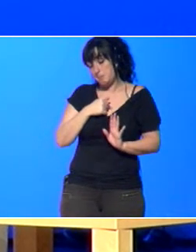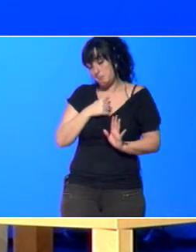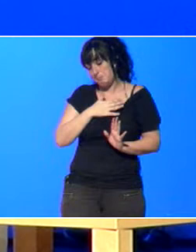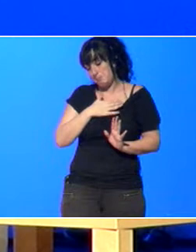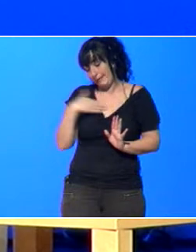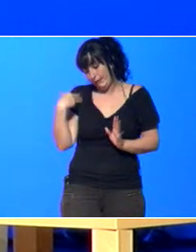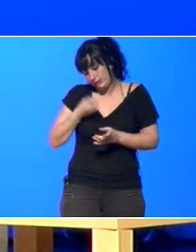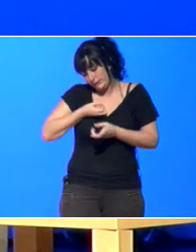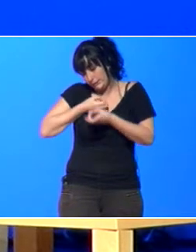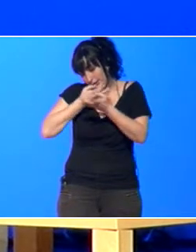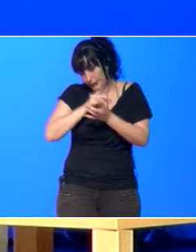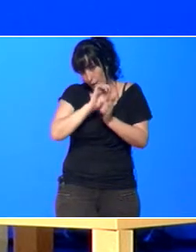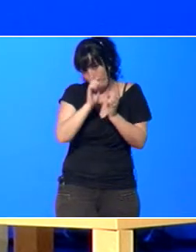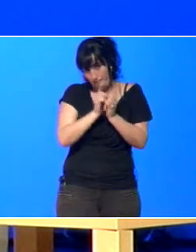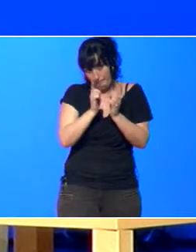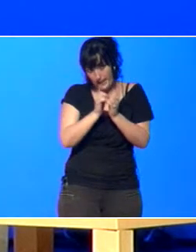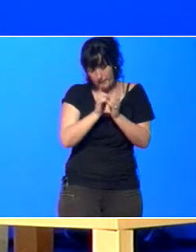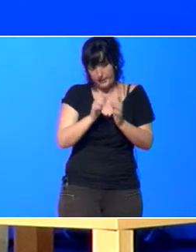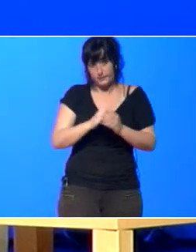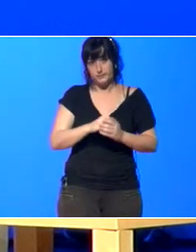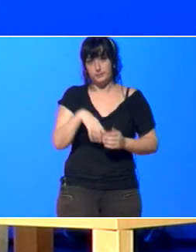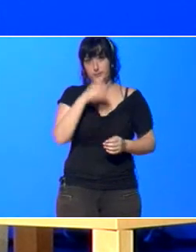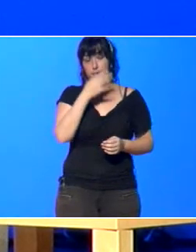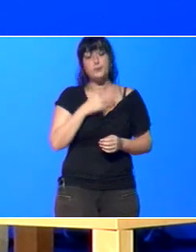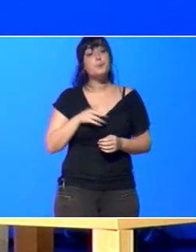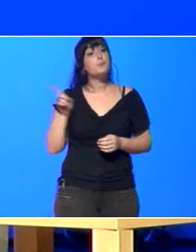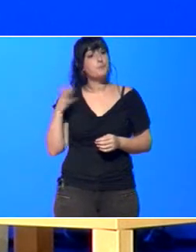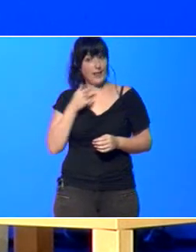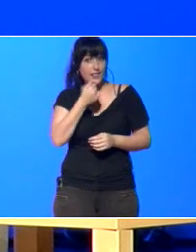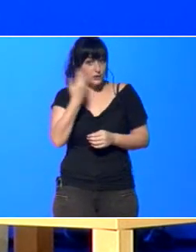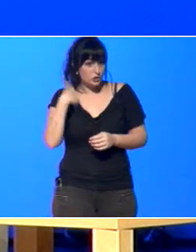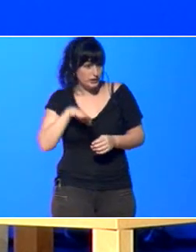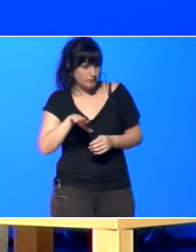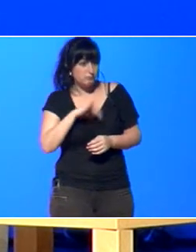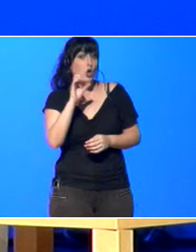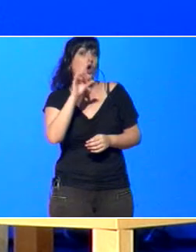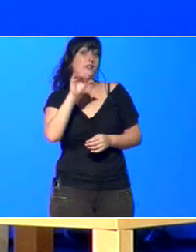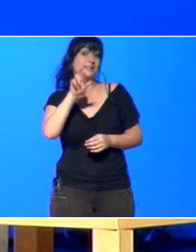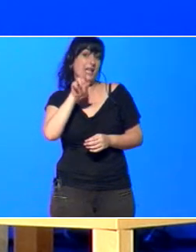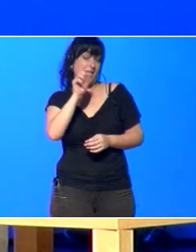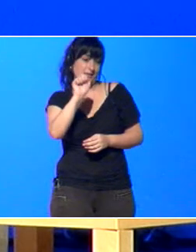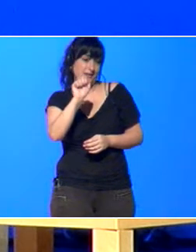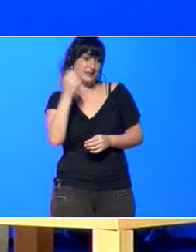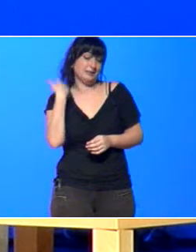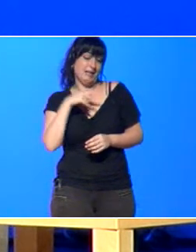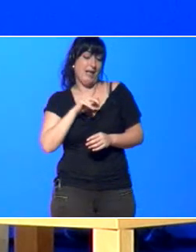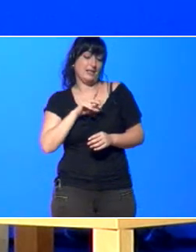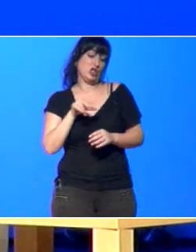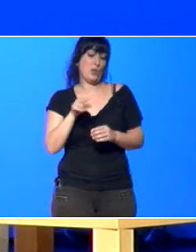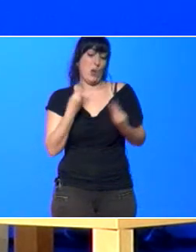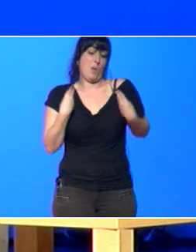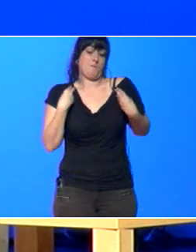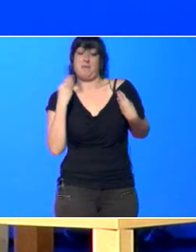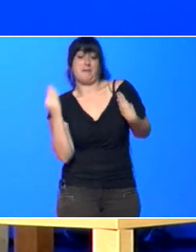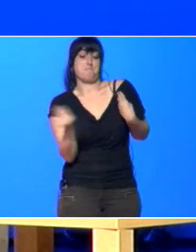un breve comentario, y es, lo ha dicho él, pero ha pasado mejor vida esta semana, en cuanto a su vida, claro. Yo quiero